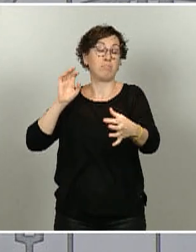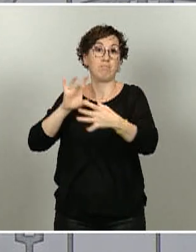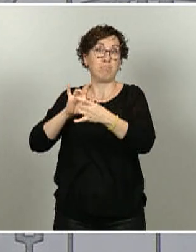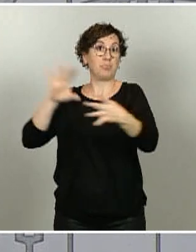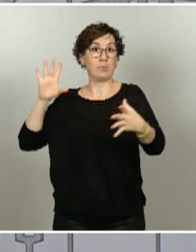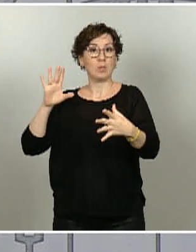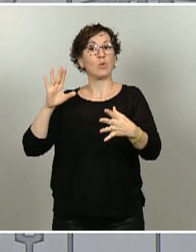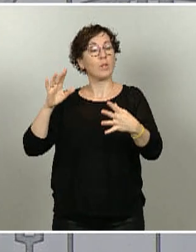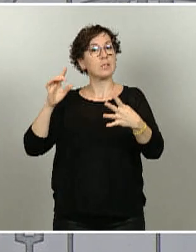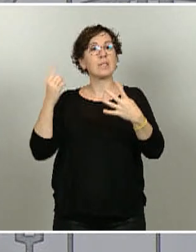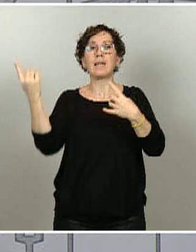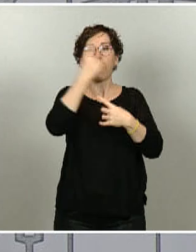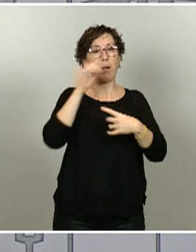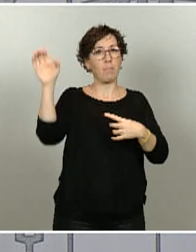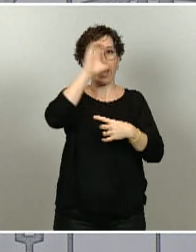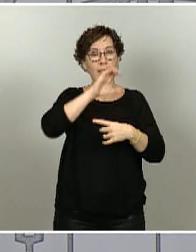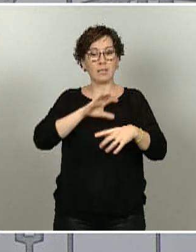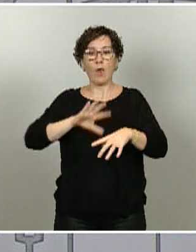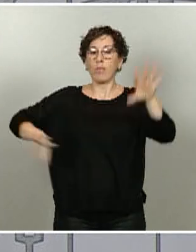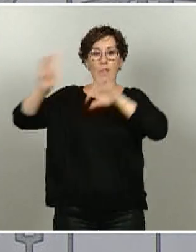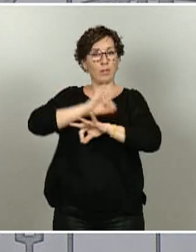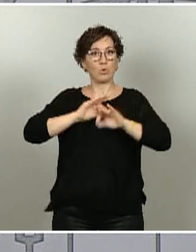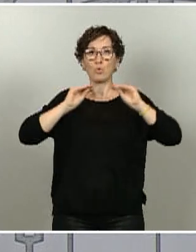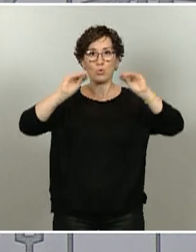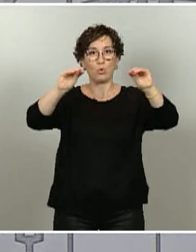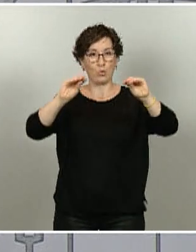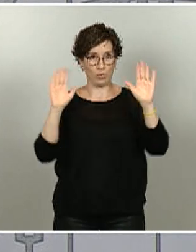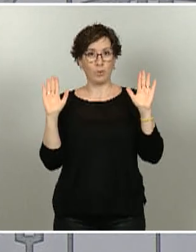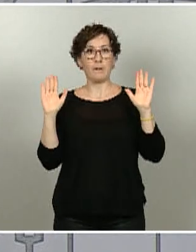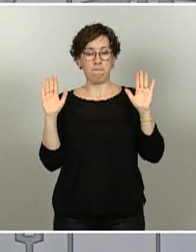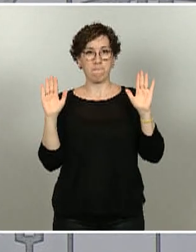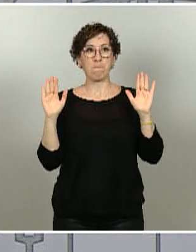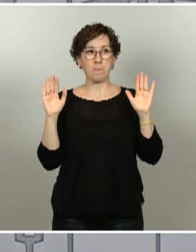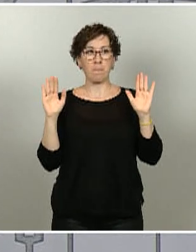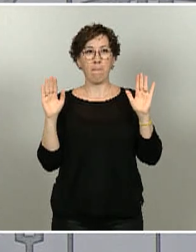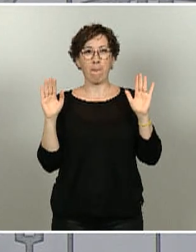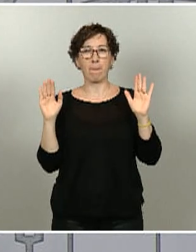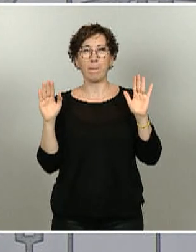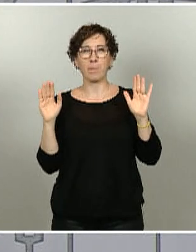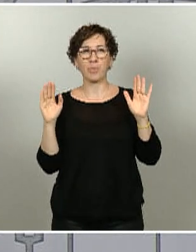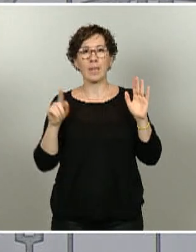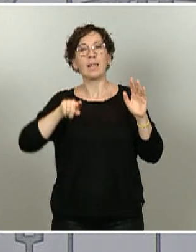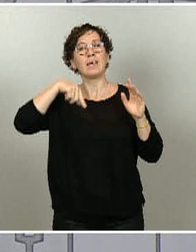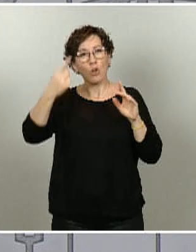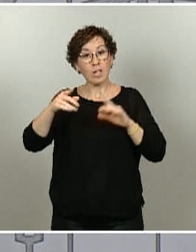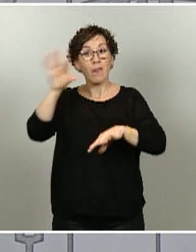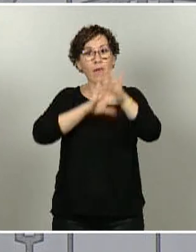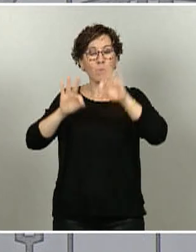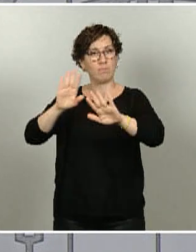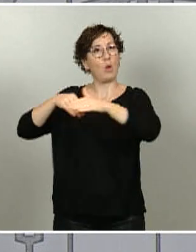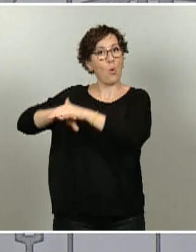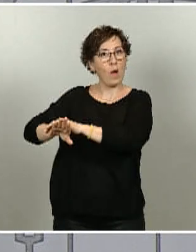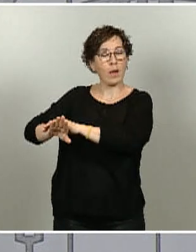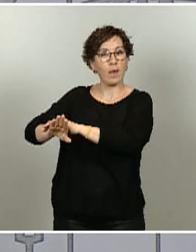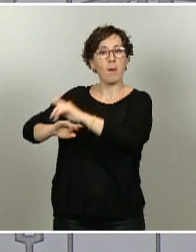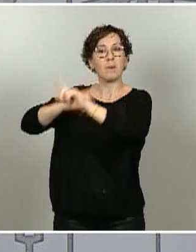países porque, como digo, no afectaban a terceros, y otras se aplazaron para poder seguir valorando progresivamente la